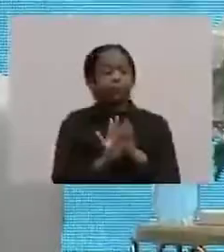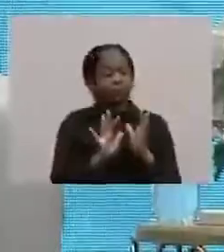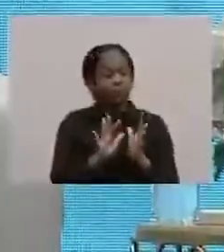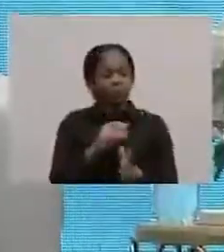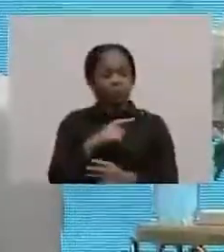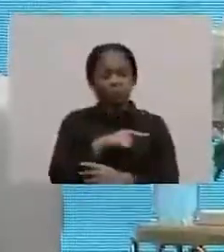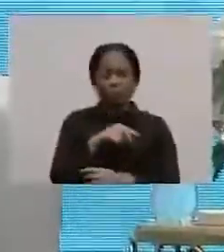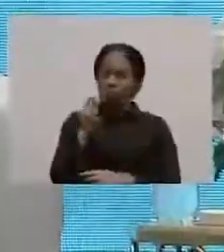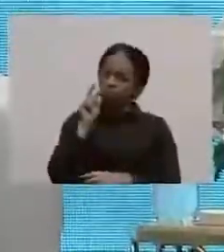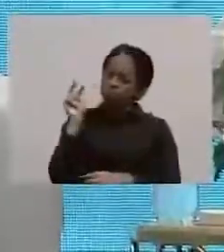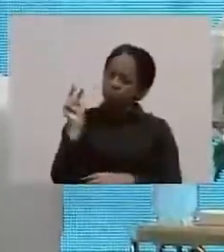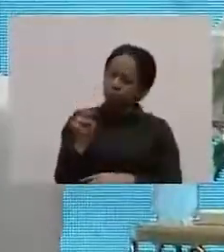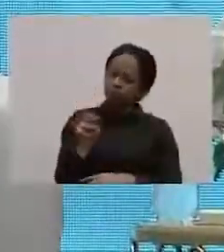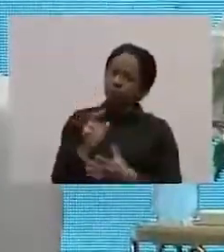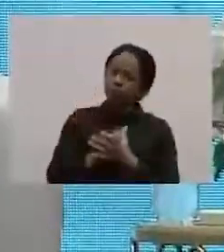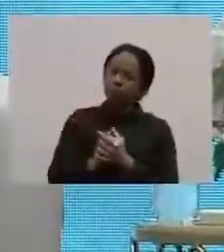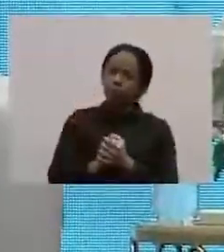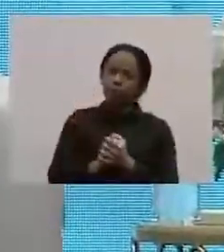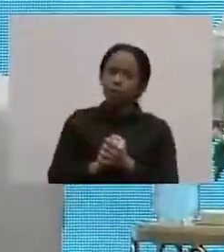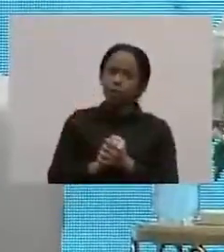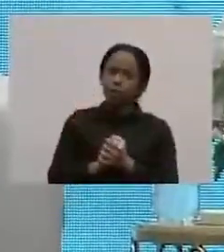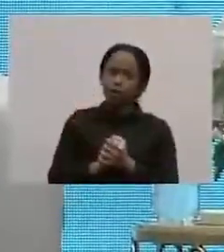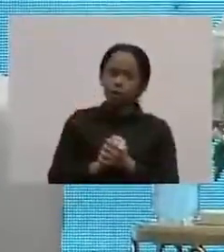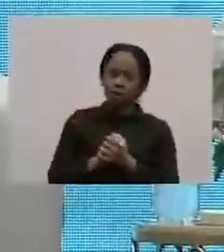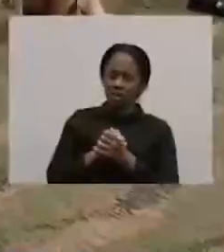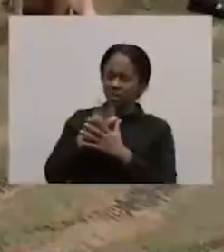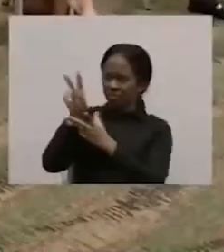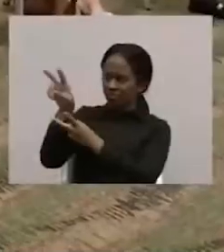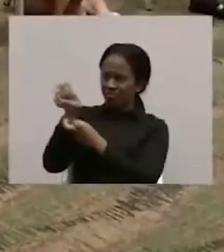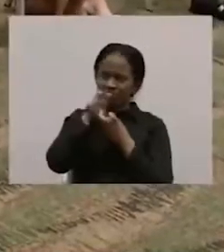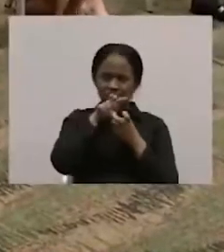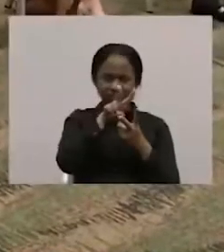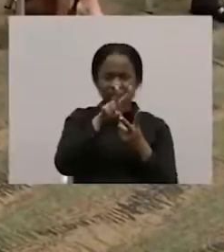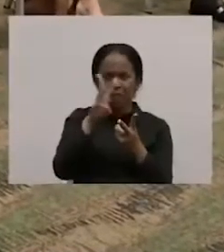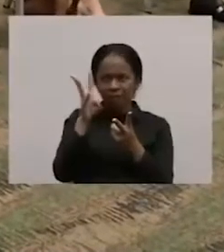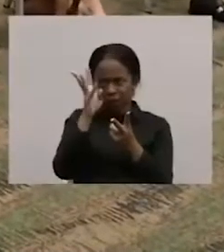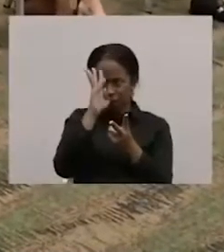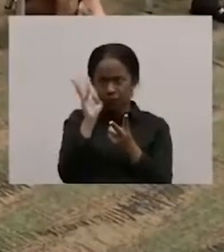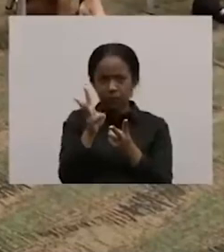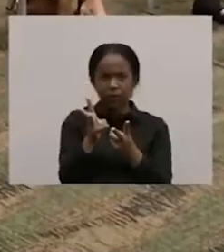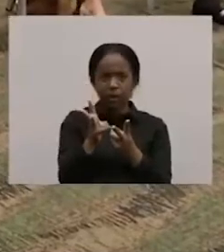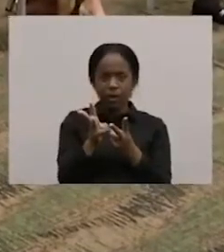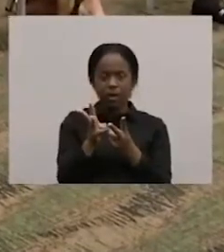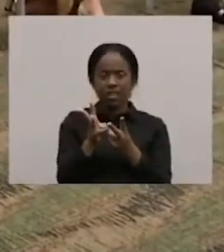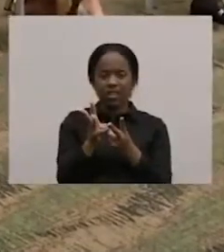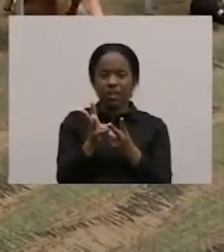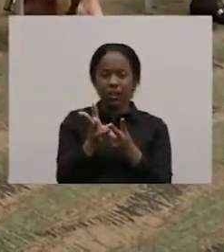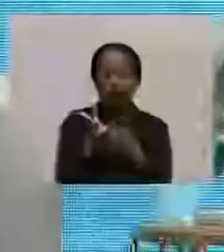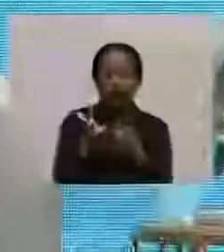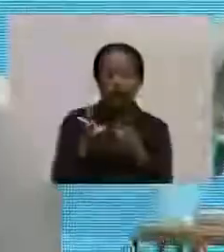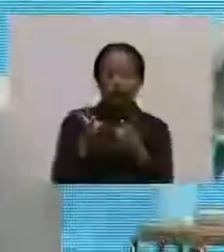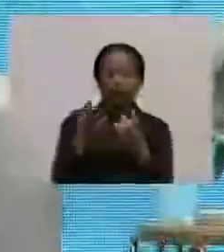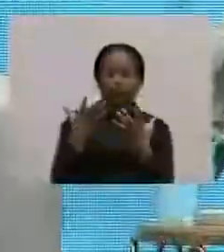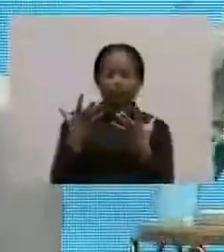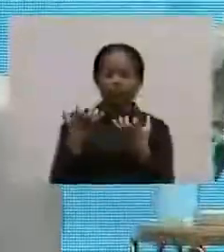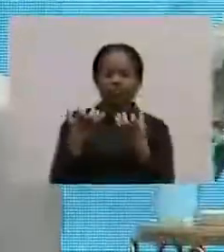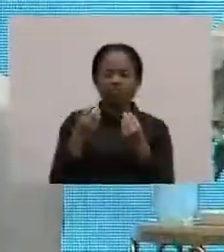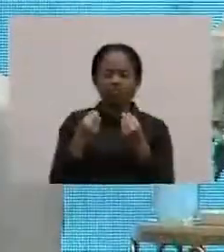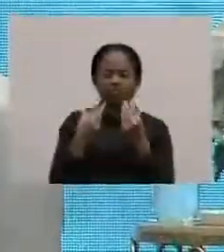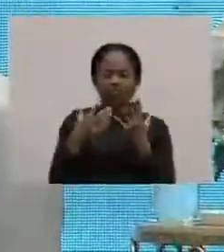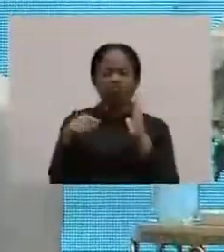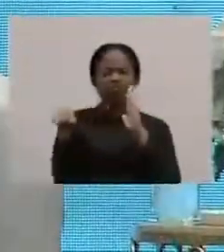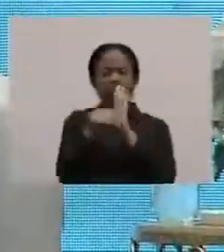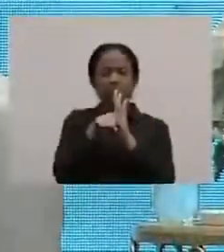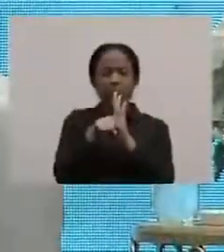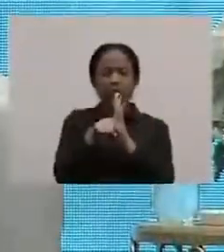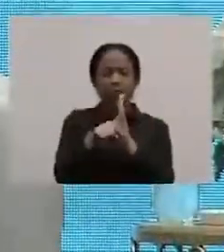abierta de Monegro, la propagación de los mensajes falsos, aun cuando la intención sea negativa,